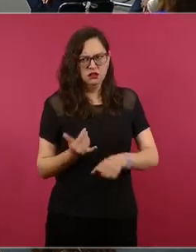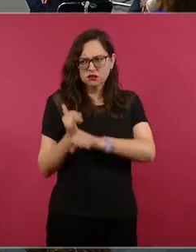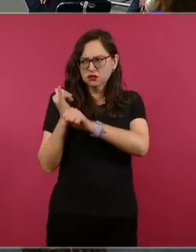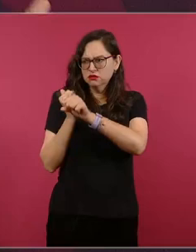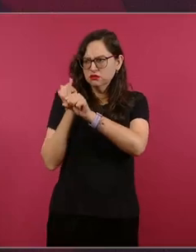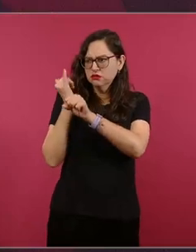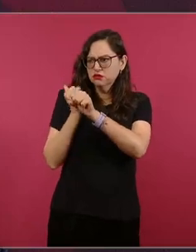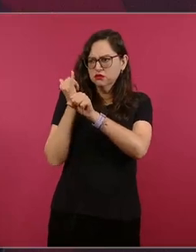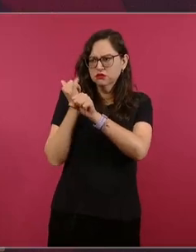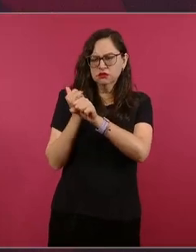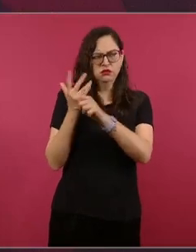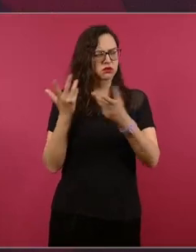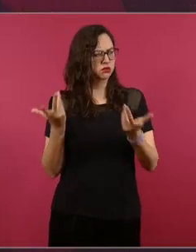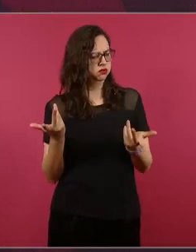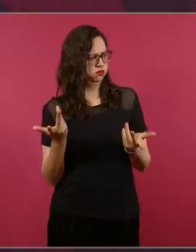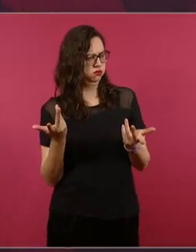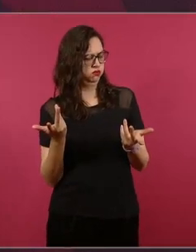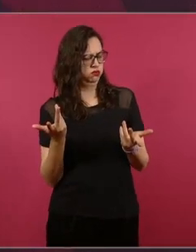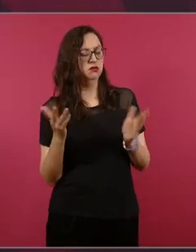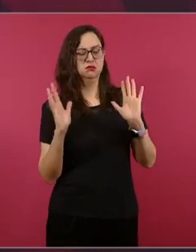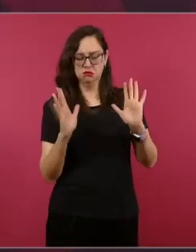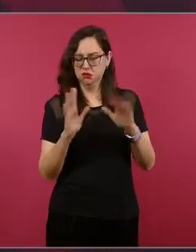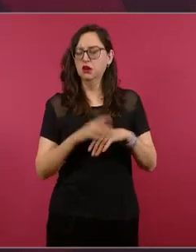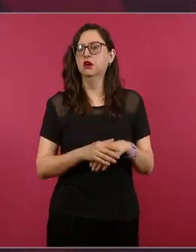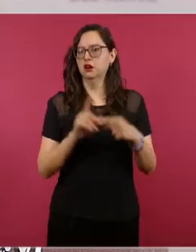Sí, ¿y por qué se cerró?